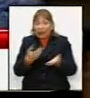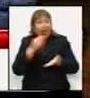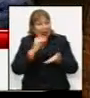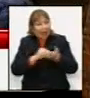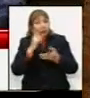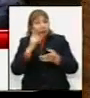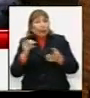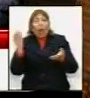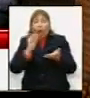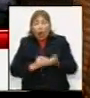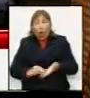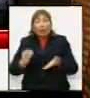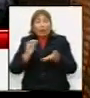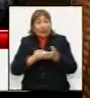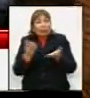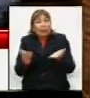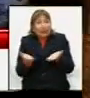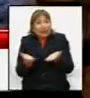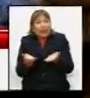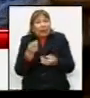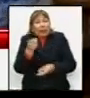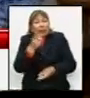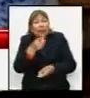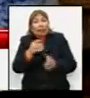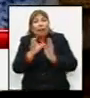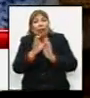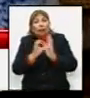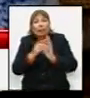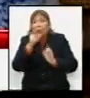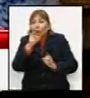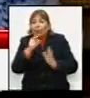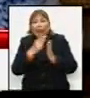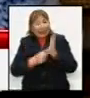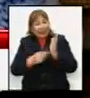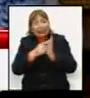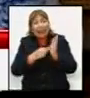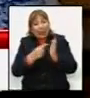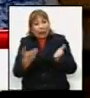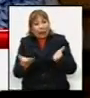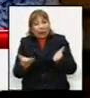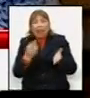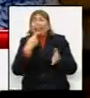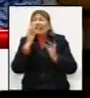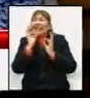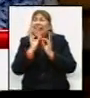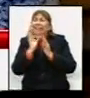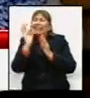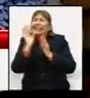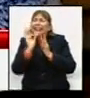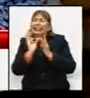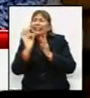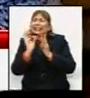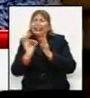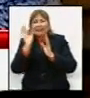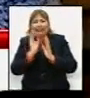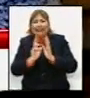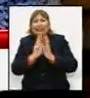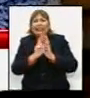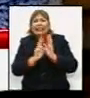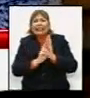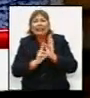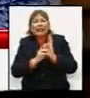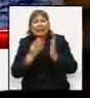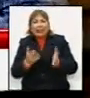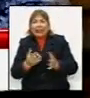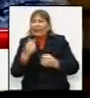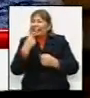una redundancia en la Constitución? Porque la está haciendo casualmente lo que usted ha criticado, ser detallista, ser reglamentaria, cuando esto debería venir